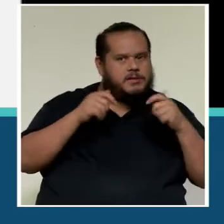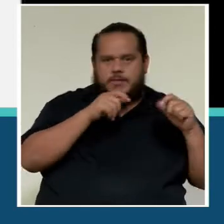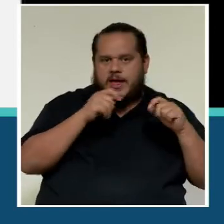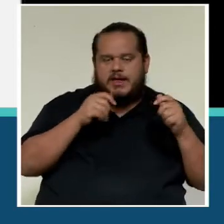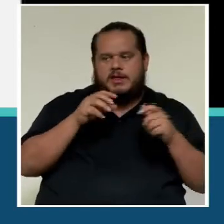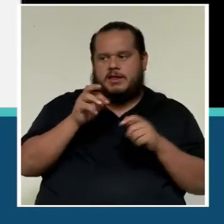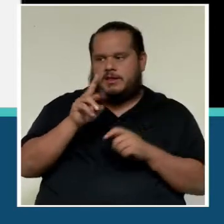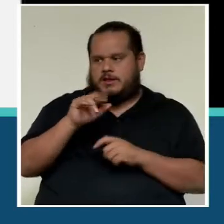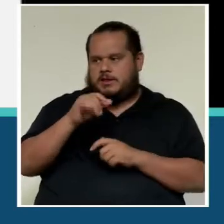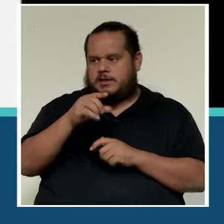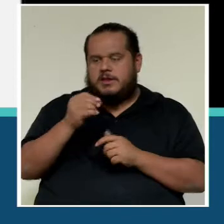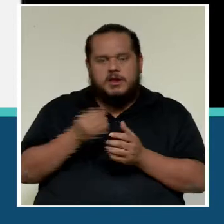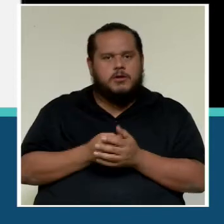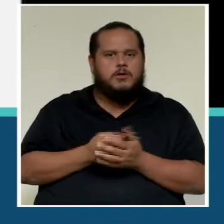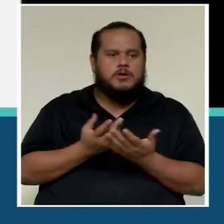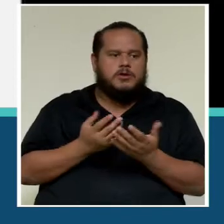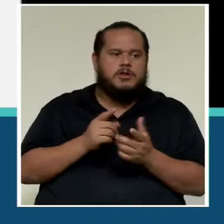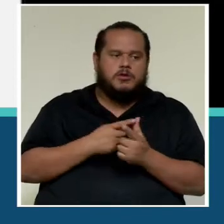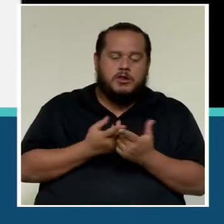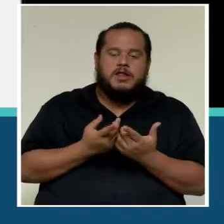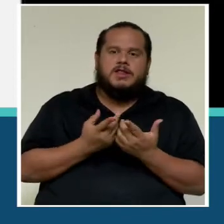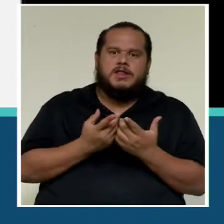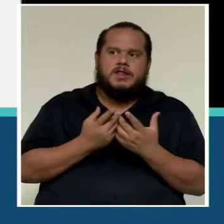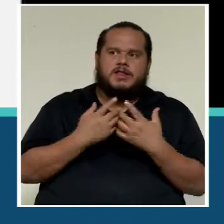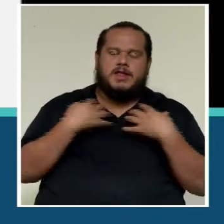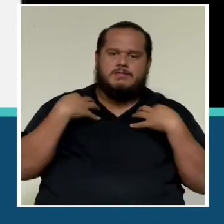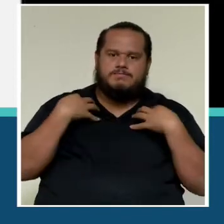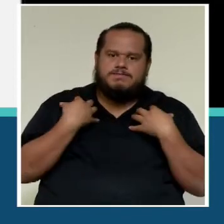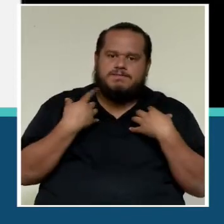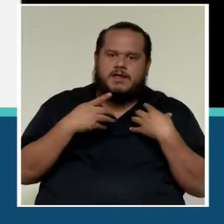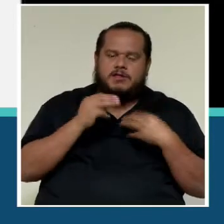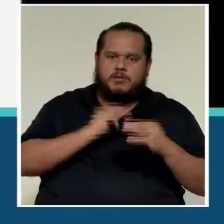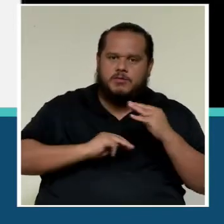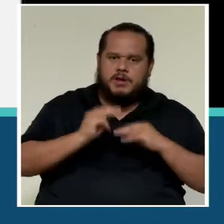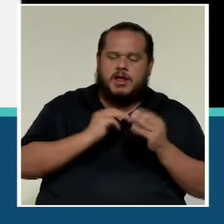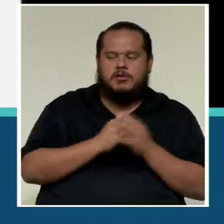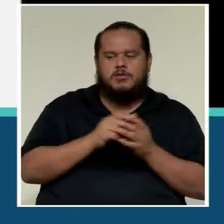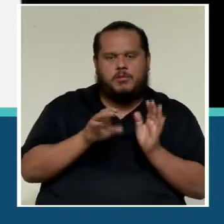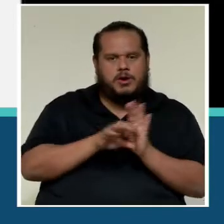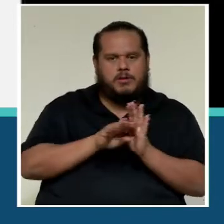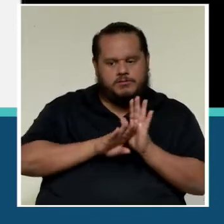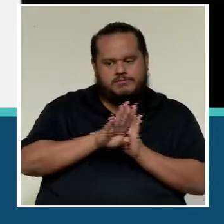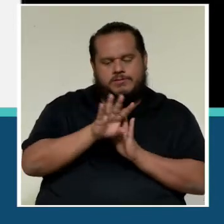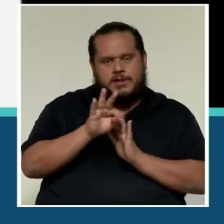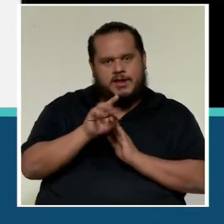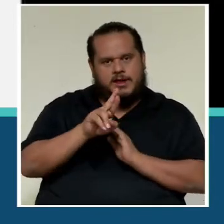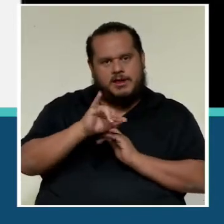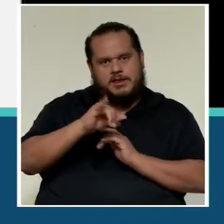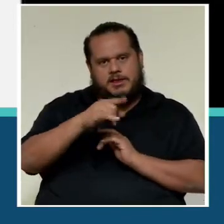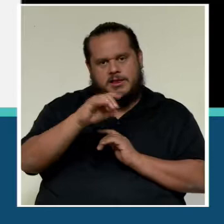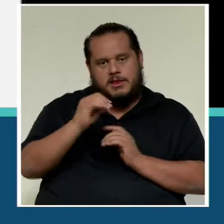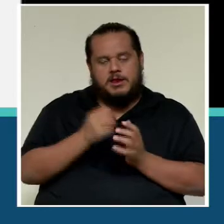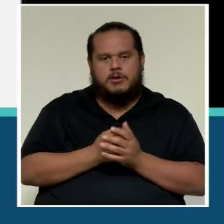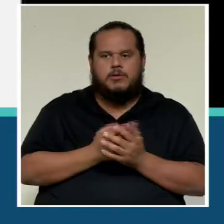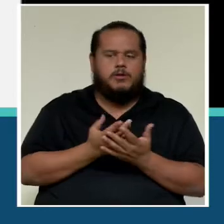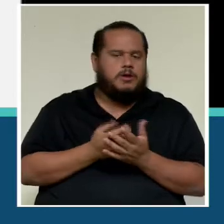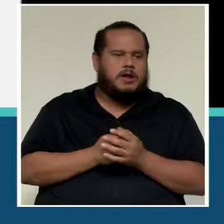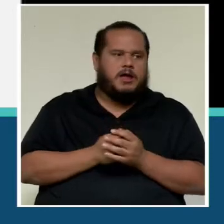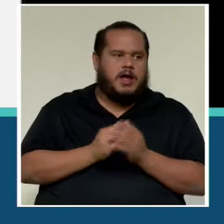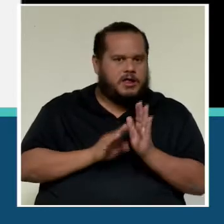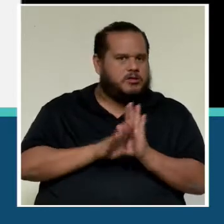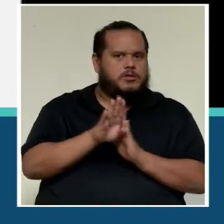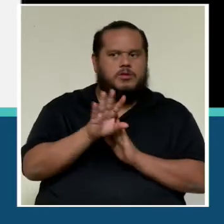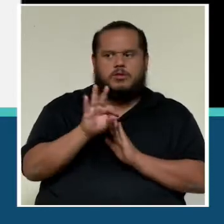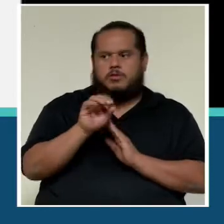Entonces, sí está tensando un poquito sus mercados, y ustedes pueden ver como el trigo en el último mes En las últimas 4 semanas ha subido 9%,